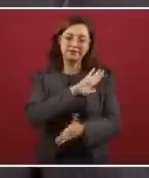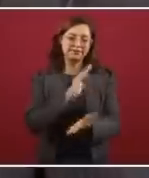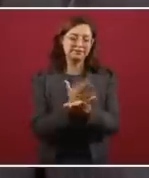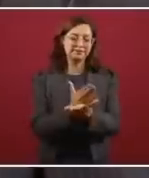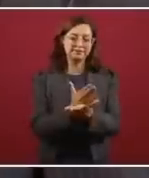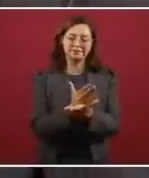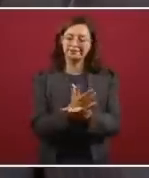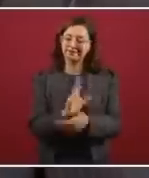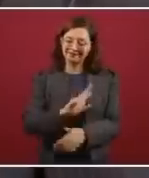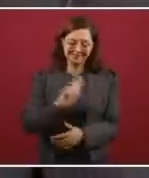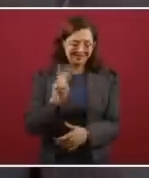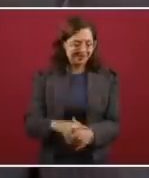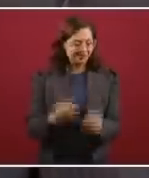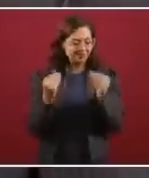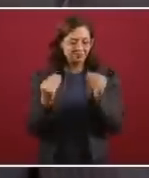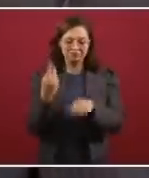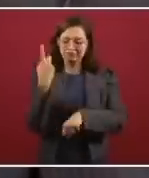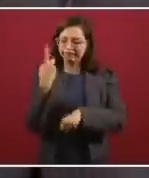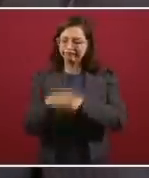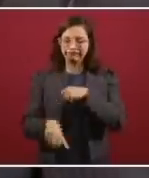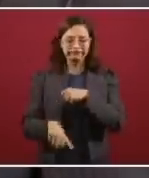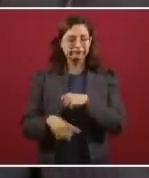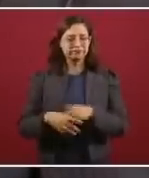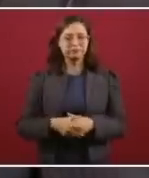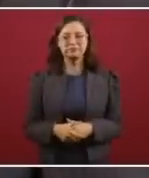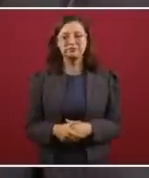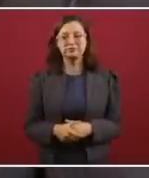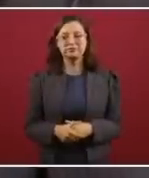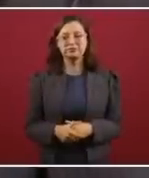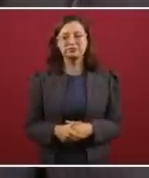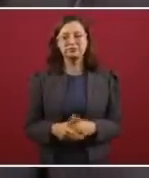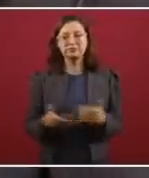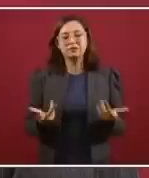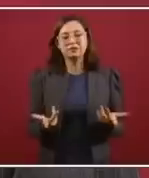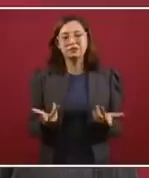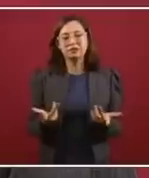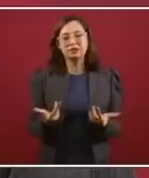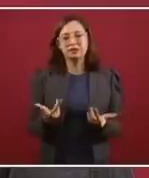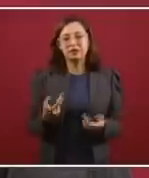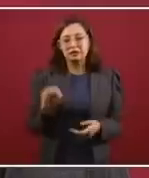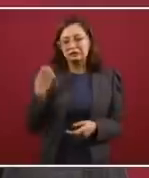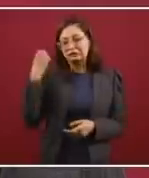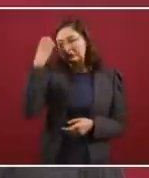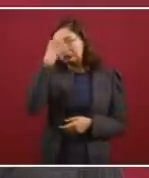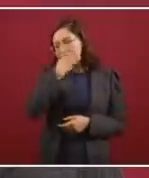Hizo mucho daño eso, lo de los exámenes de admisión.